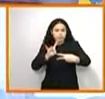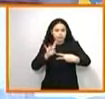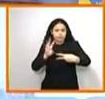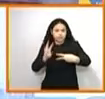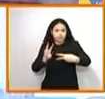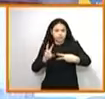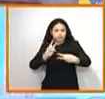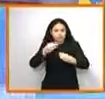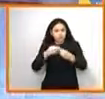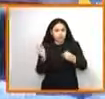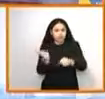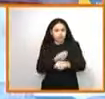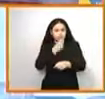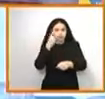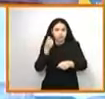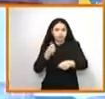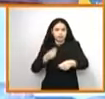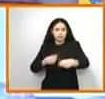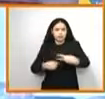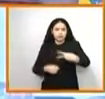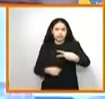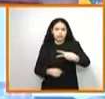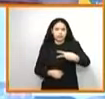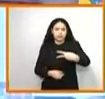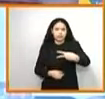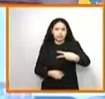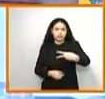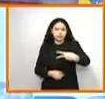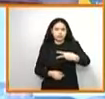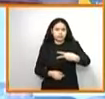86. Conoceremos el segundo número premiado, primer dígito.